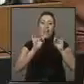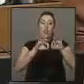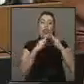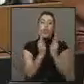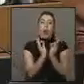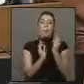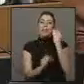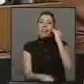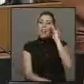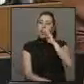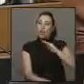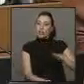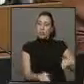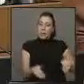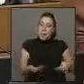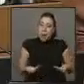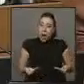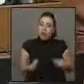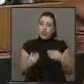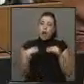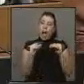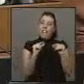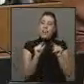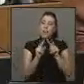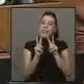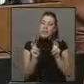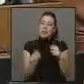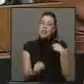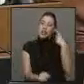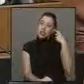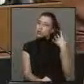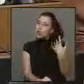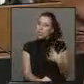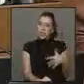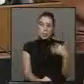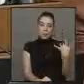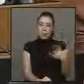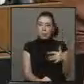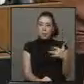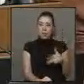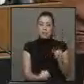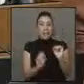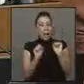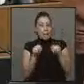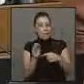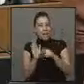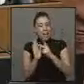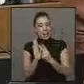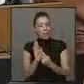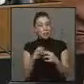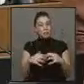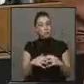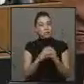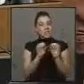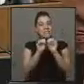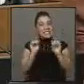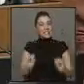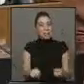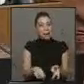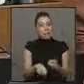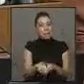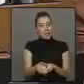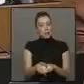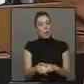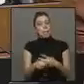los niños. Pero hoy debo referirme a un aspecto que me parece muy importante. Si se aprueba esta reforma, se está consolidando un sistema mixto,